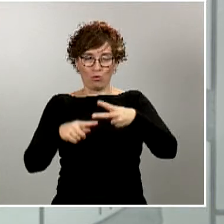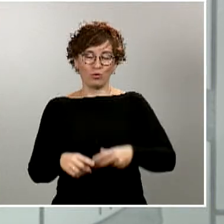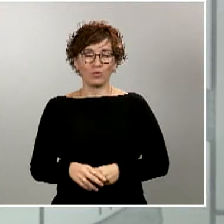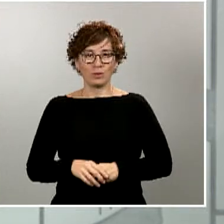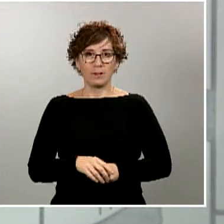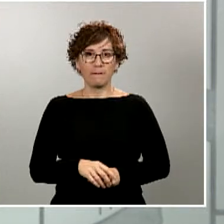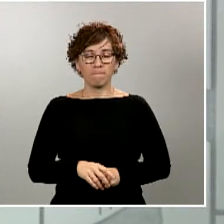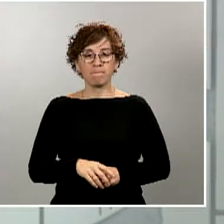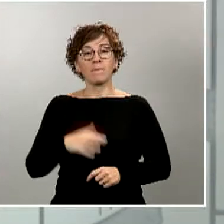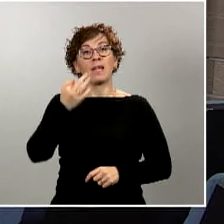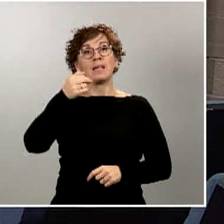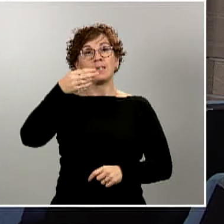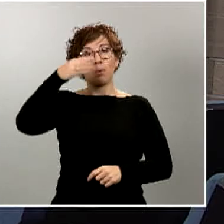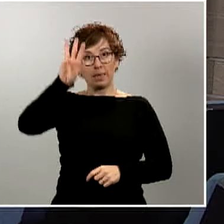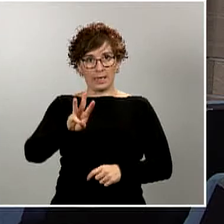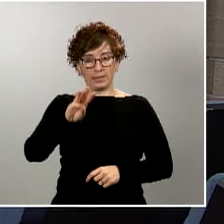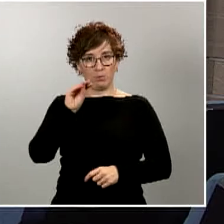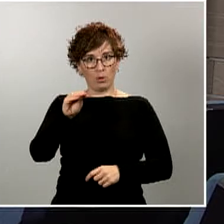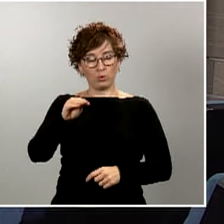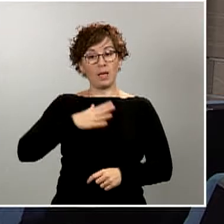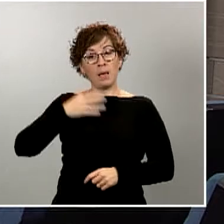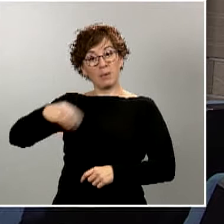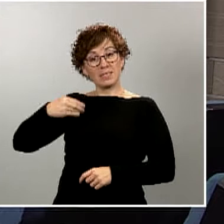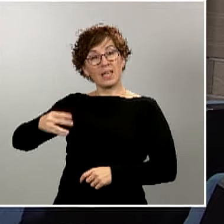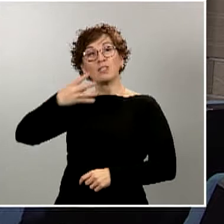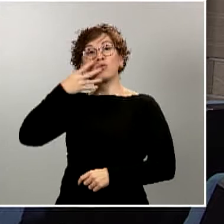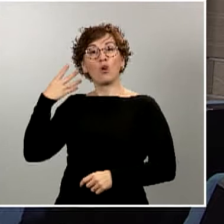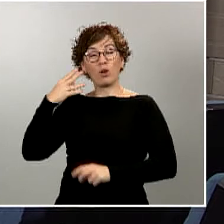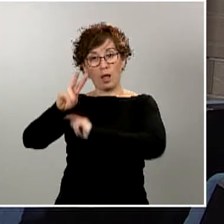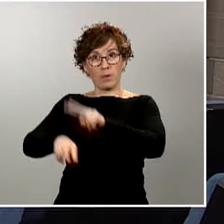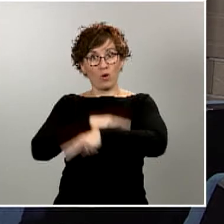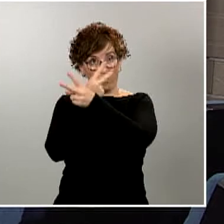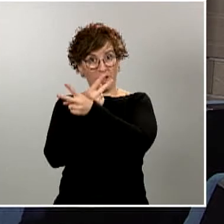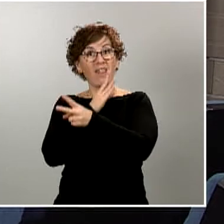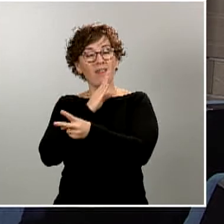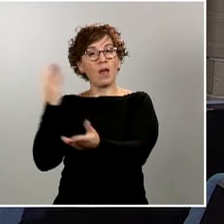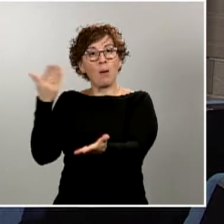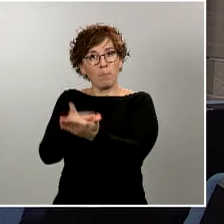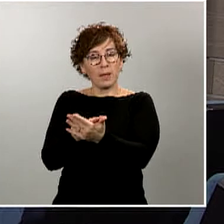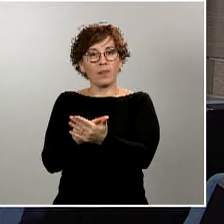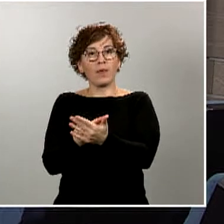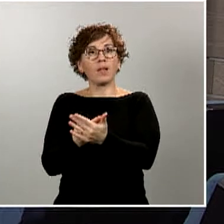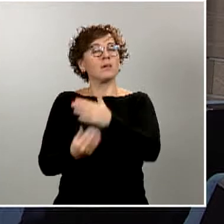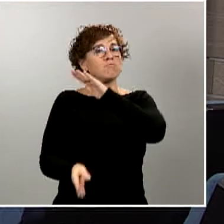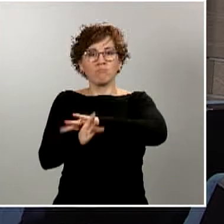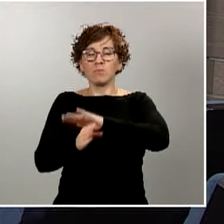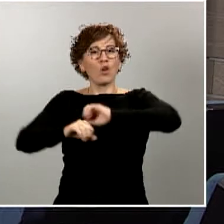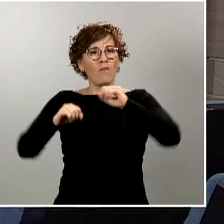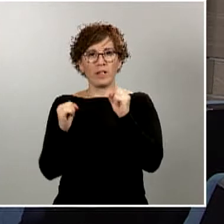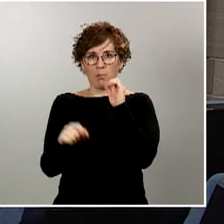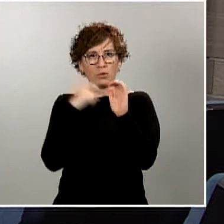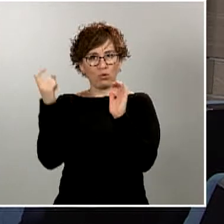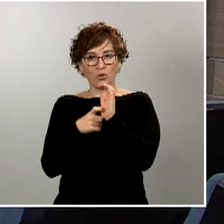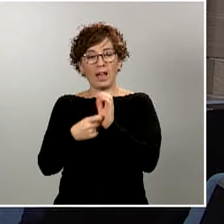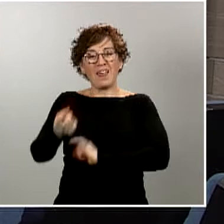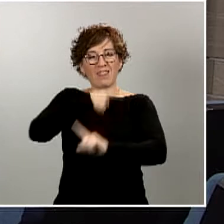TV3 pregunta, el presidente Torra durante la videoconferencia ha pedido el mantenimiento del confinamiento total y la devolución de competencias. ¿Cuál es la